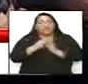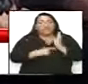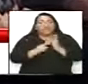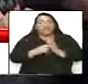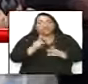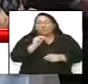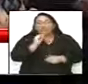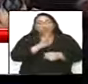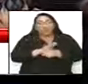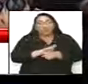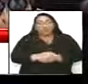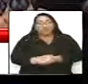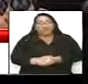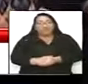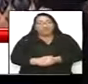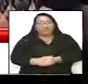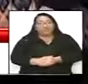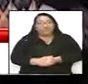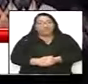cumpla.